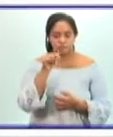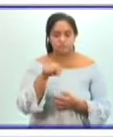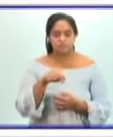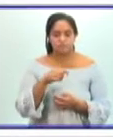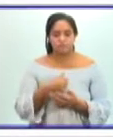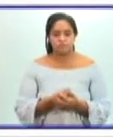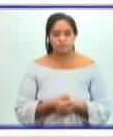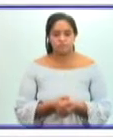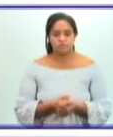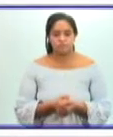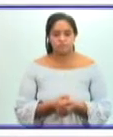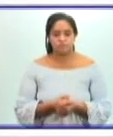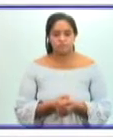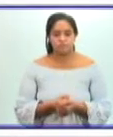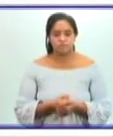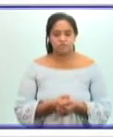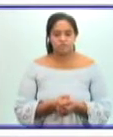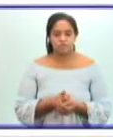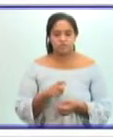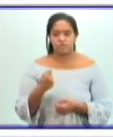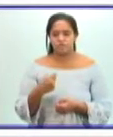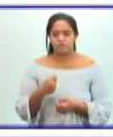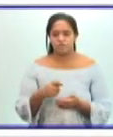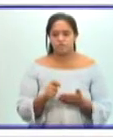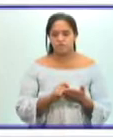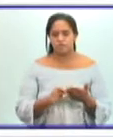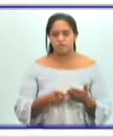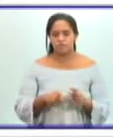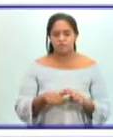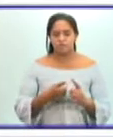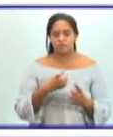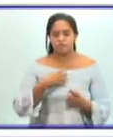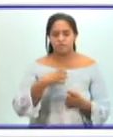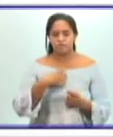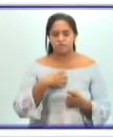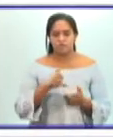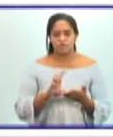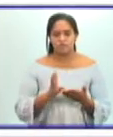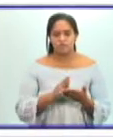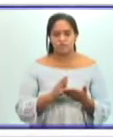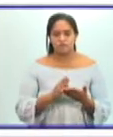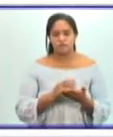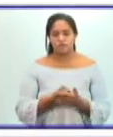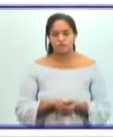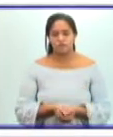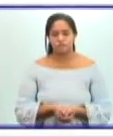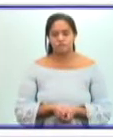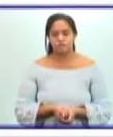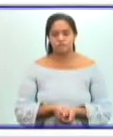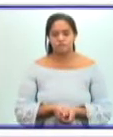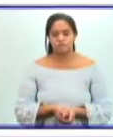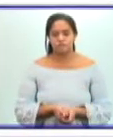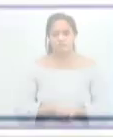no debes copiar porque tienes en tu libro de texto.